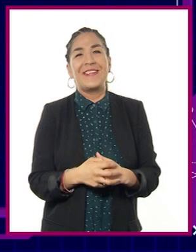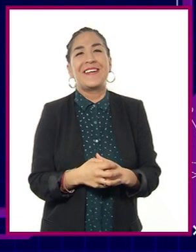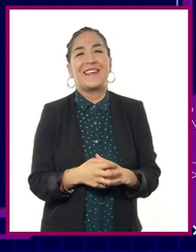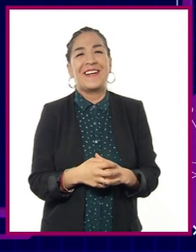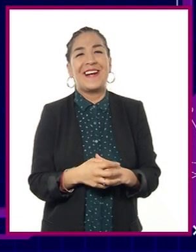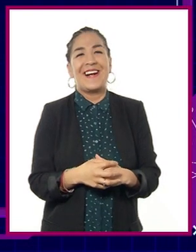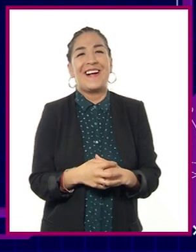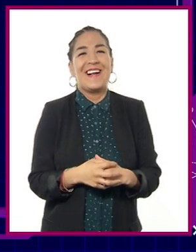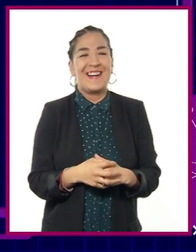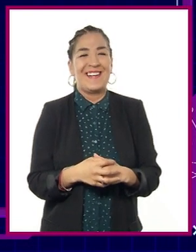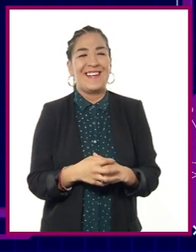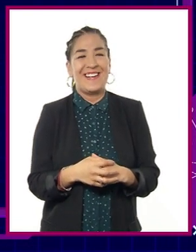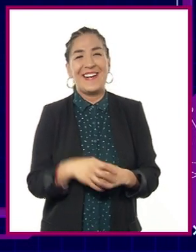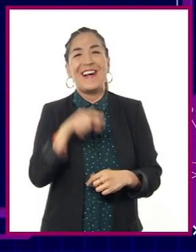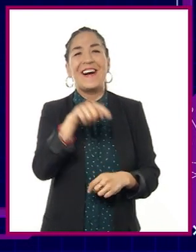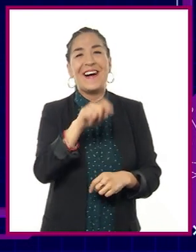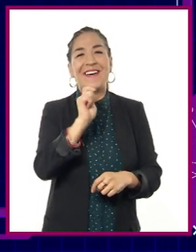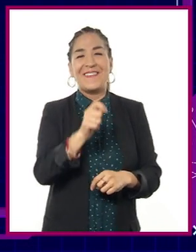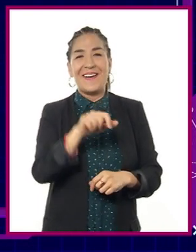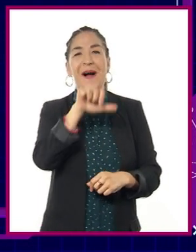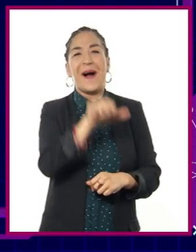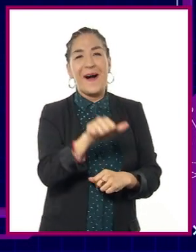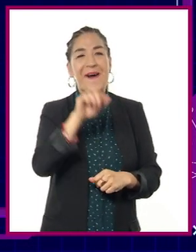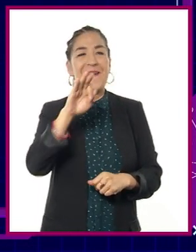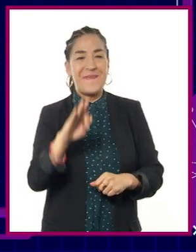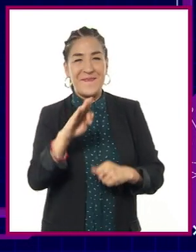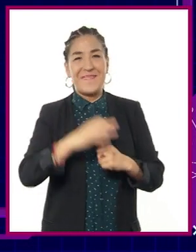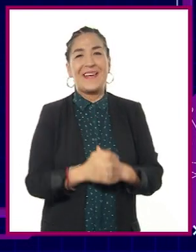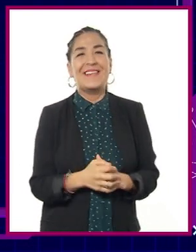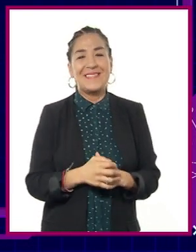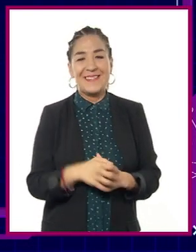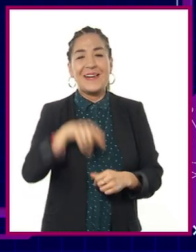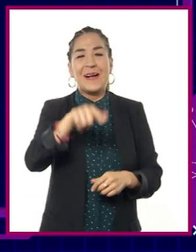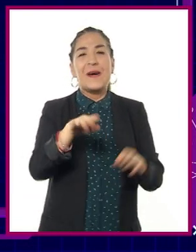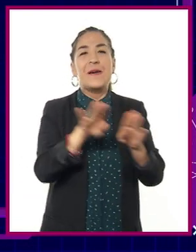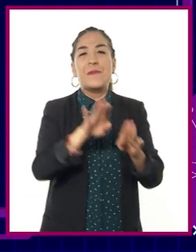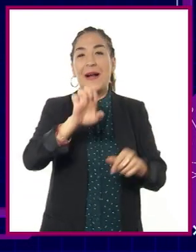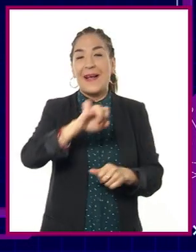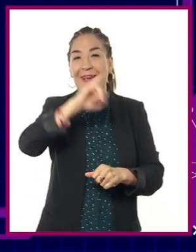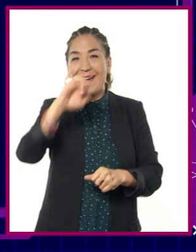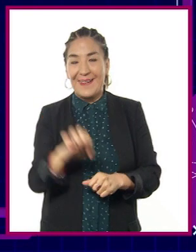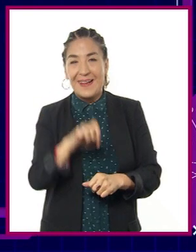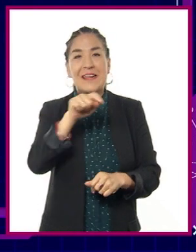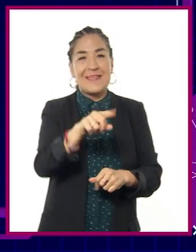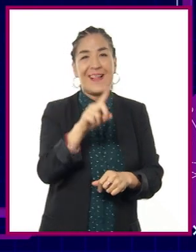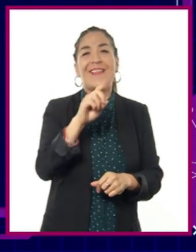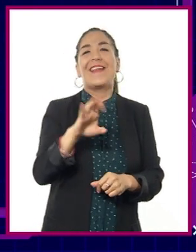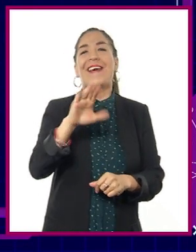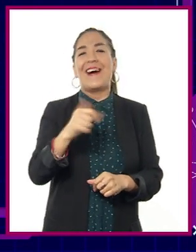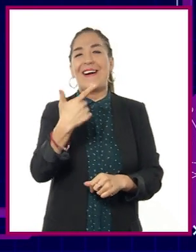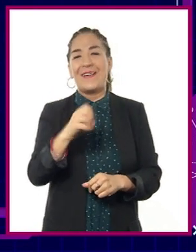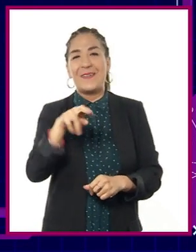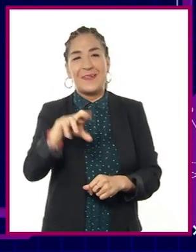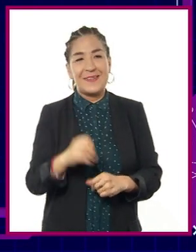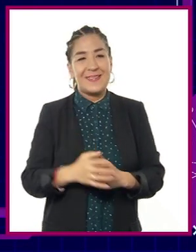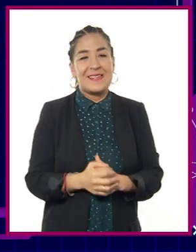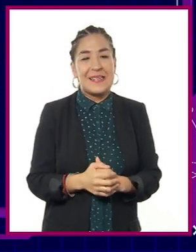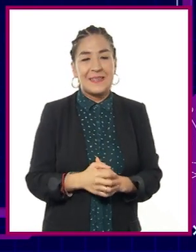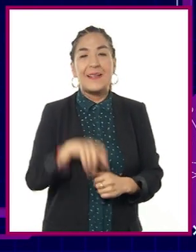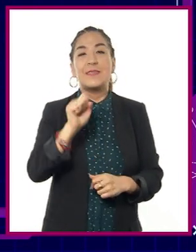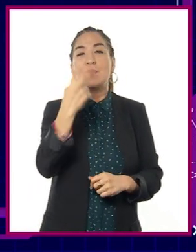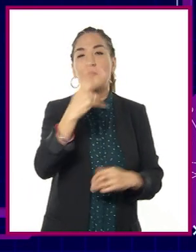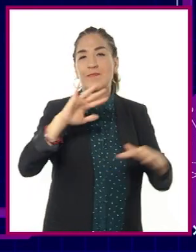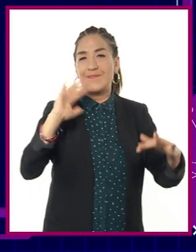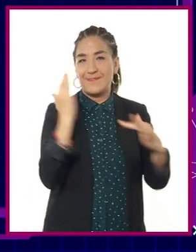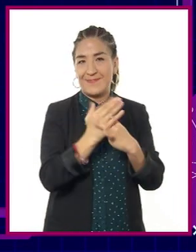El segmento AF es el eje de simetría del decágono al dividirlo en dos